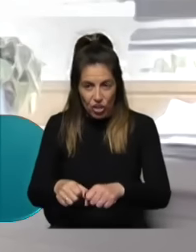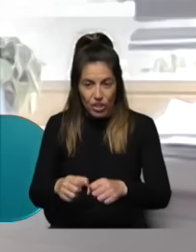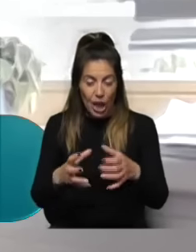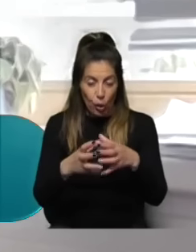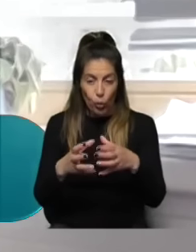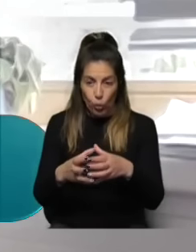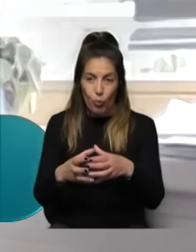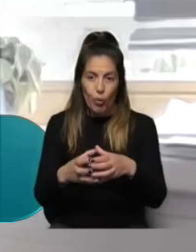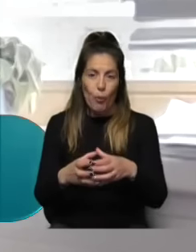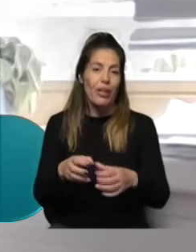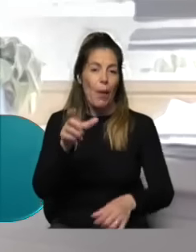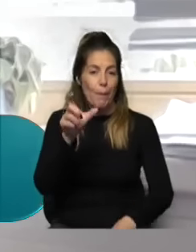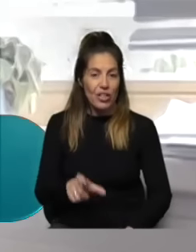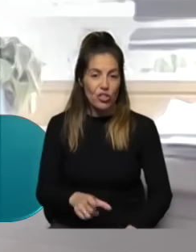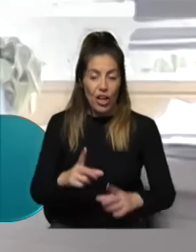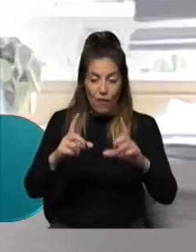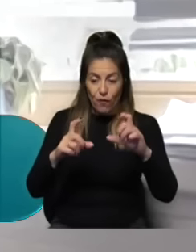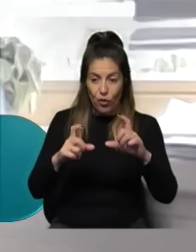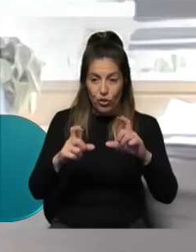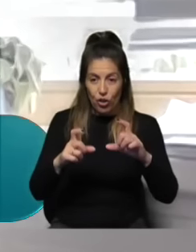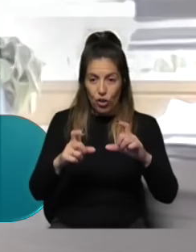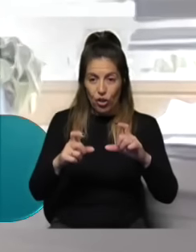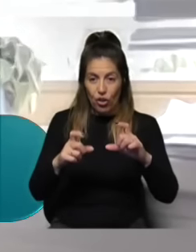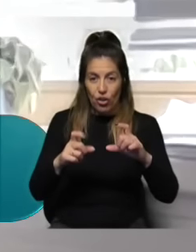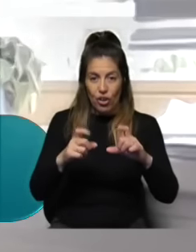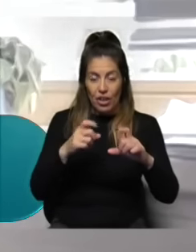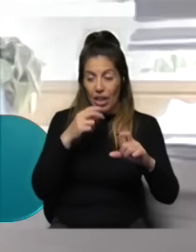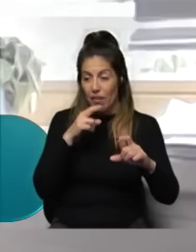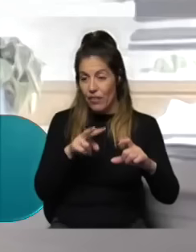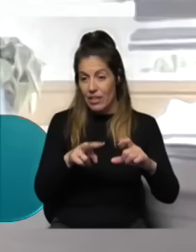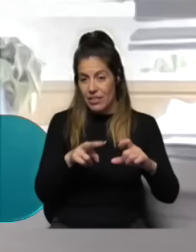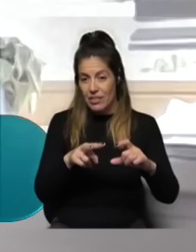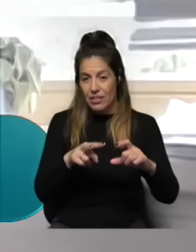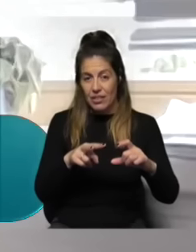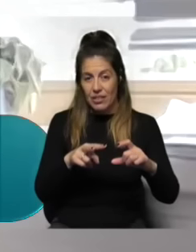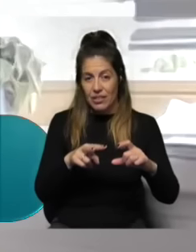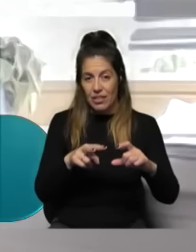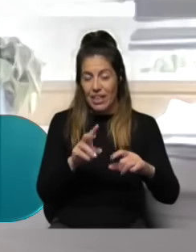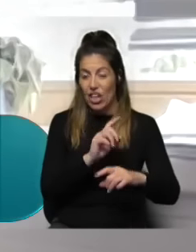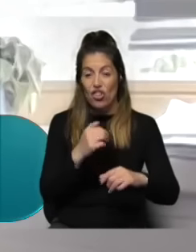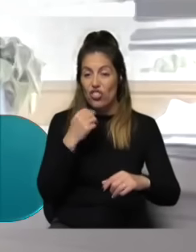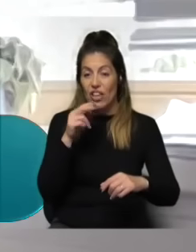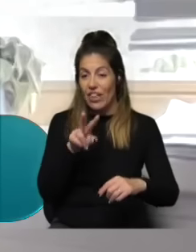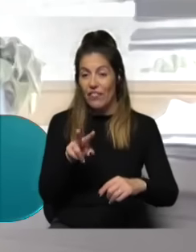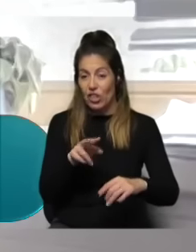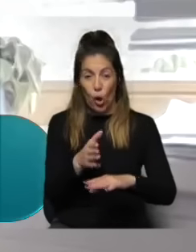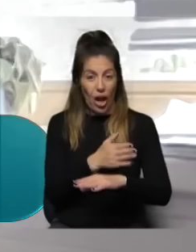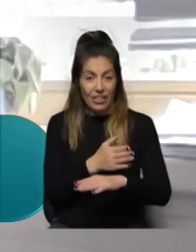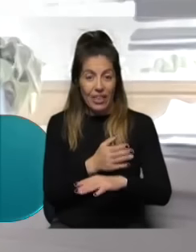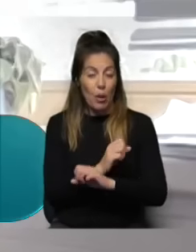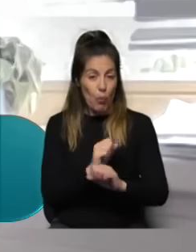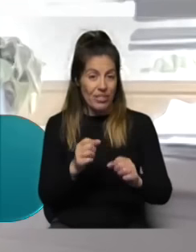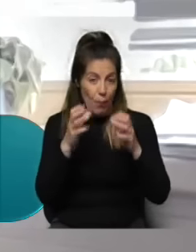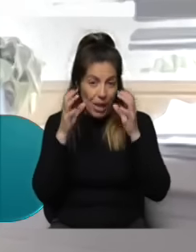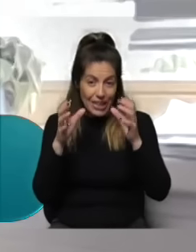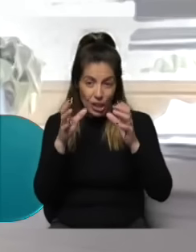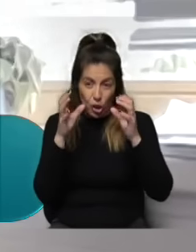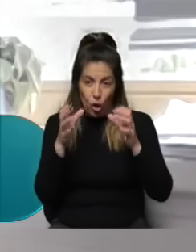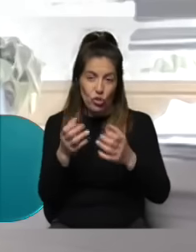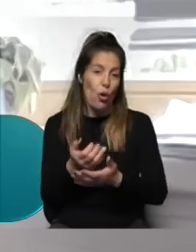¿no? Porque hay gente que está sacando fotos y por ahí saca, y es algo que no se había visto y que, bueno, que puede ser peligroso porque